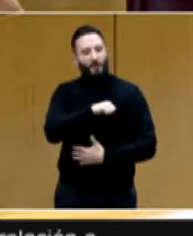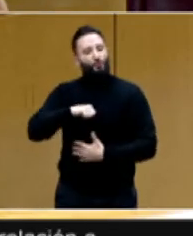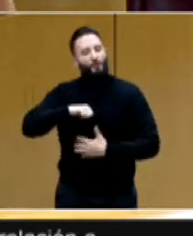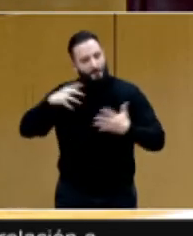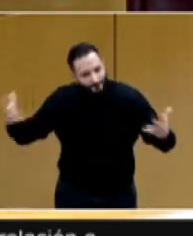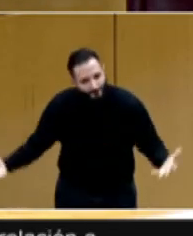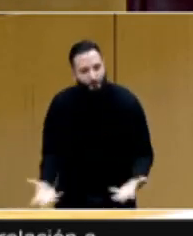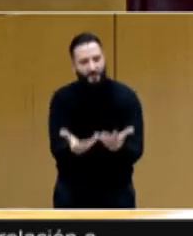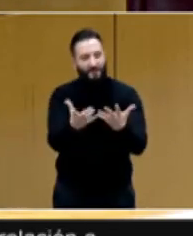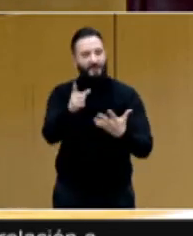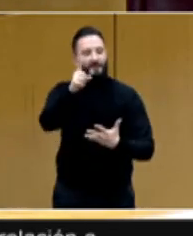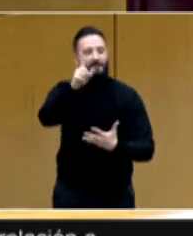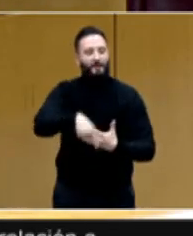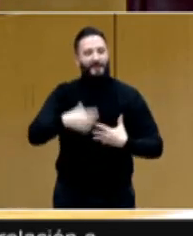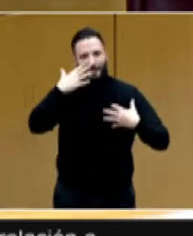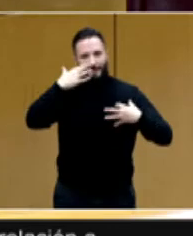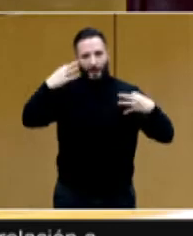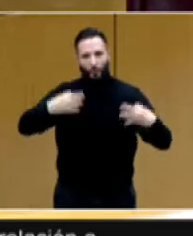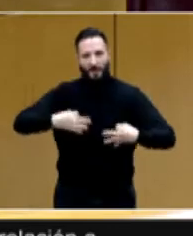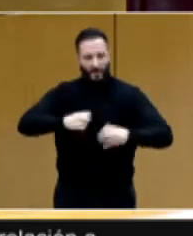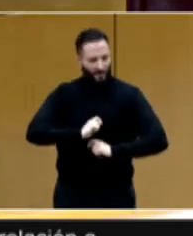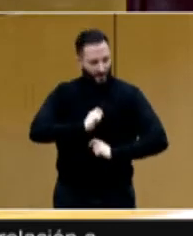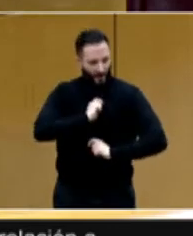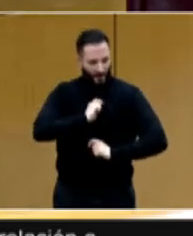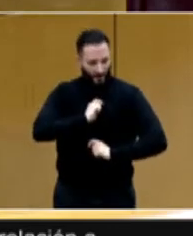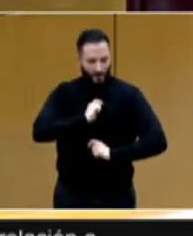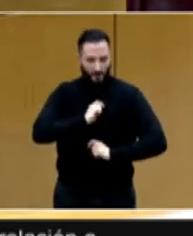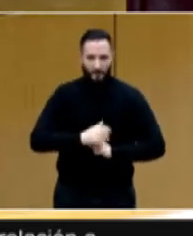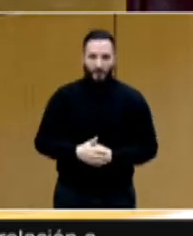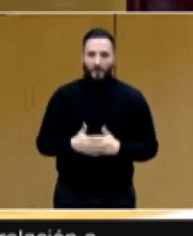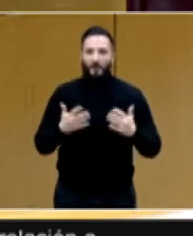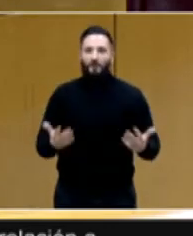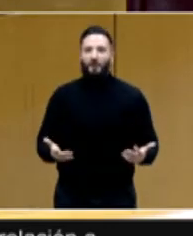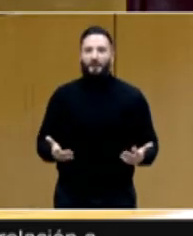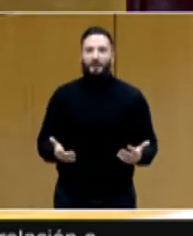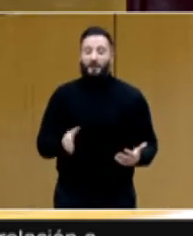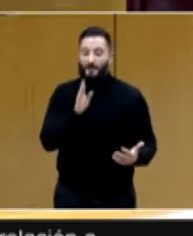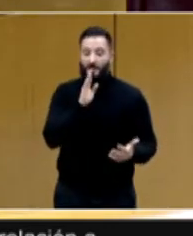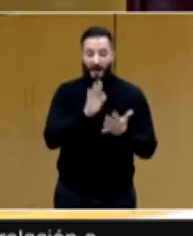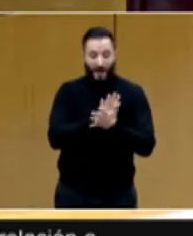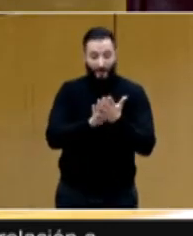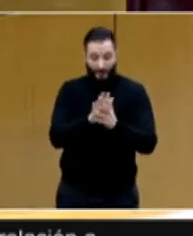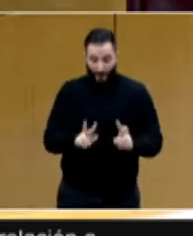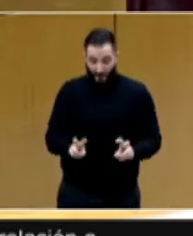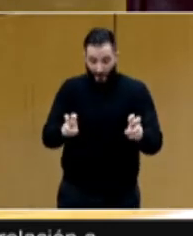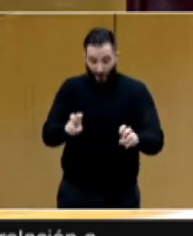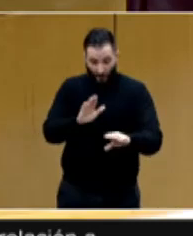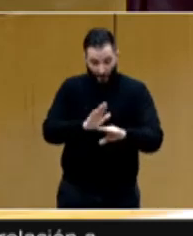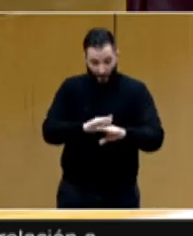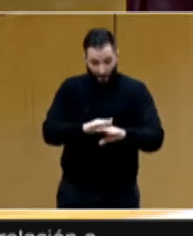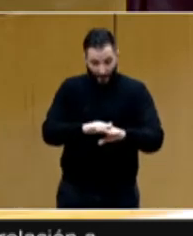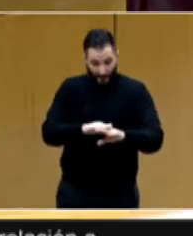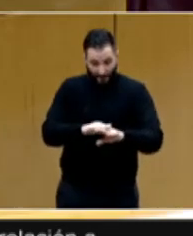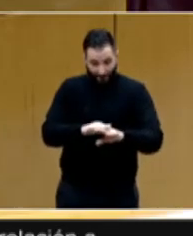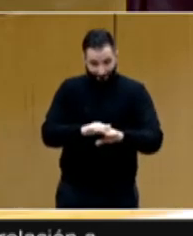la seguridad jurídica ojo ojo porque es que lo decía al principio y aprovecho esto para reforzar esa idea no